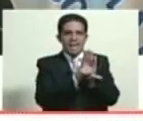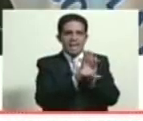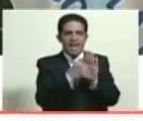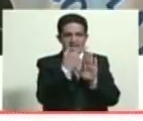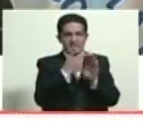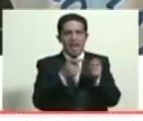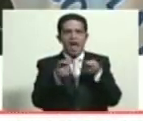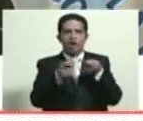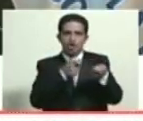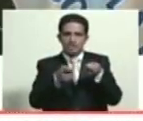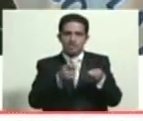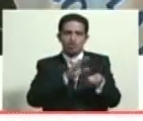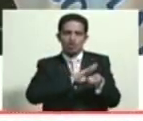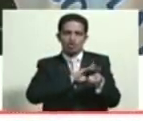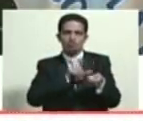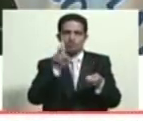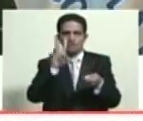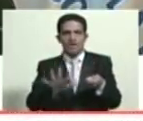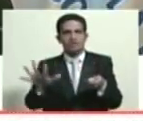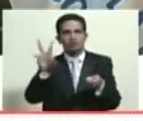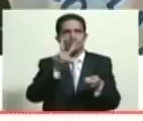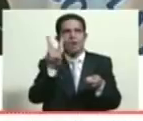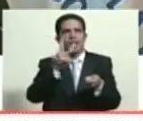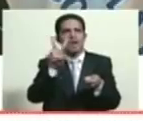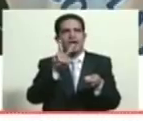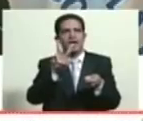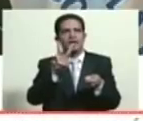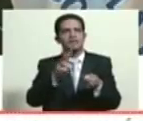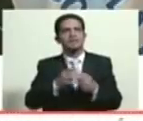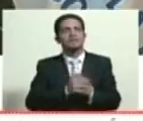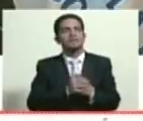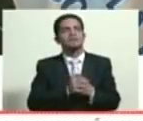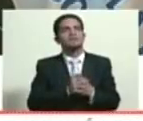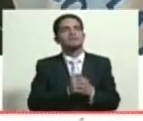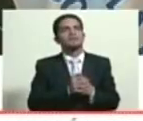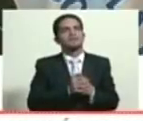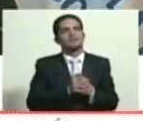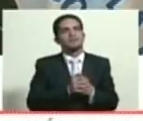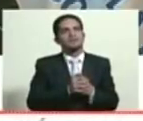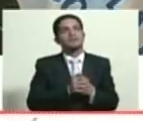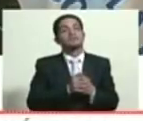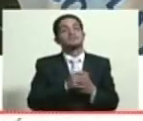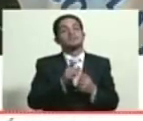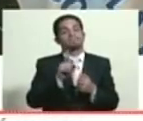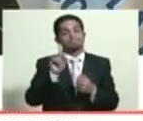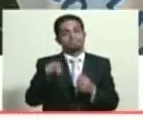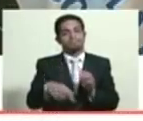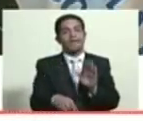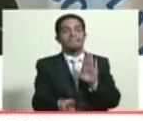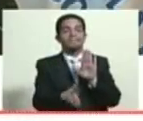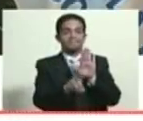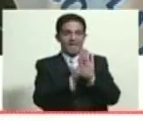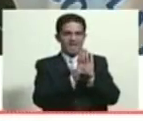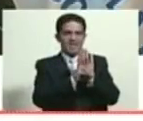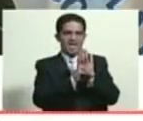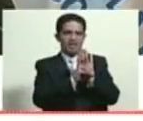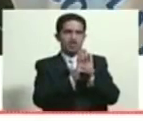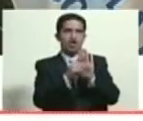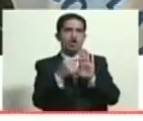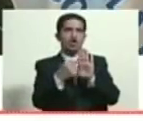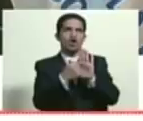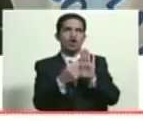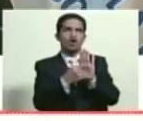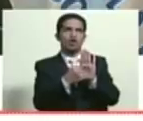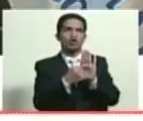Contraloría General de la República y del Sistema Nacional de Control Fiscal y el decreto con rango, valor y fuerza de